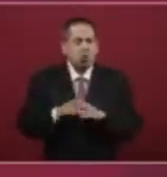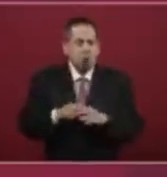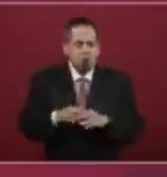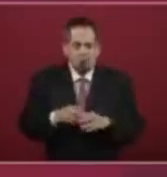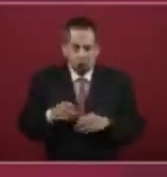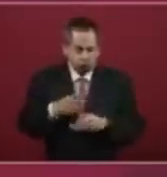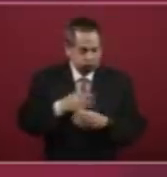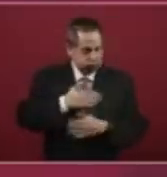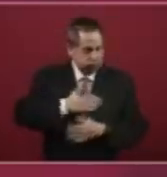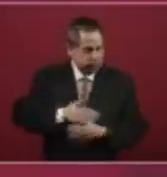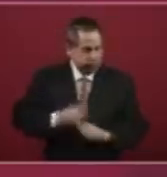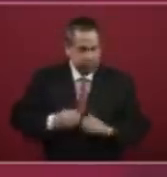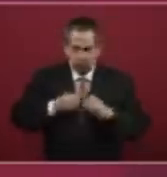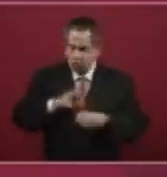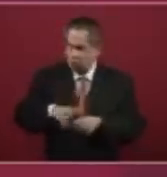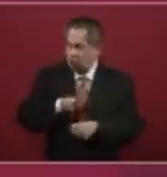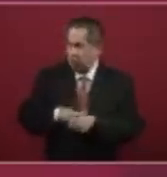medianía.